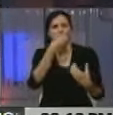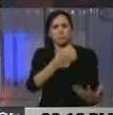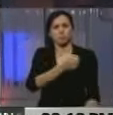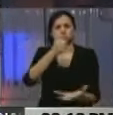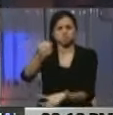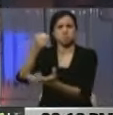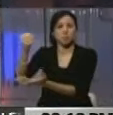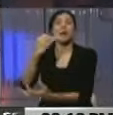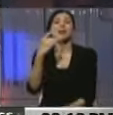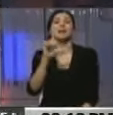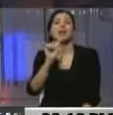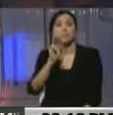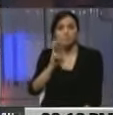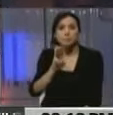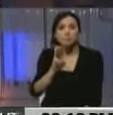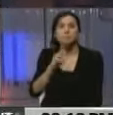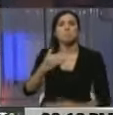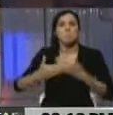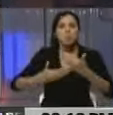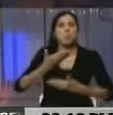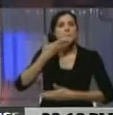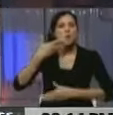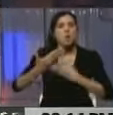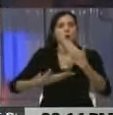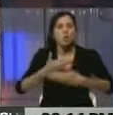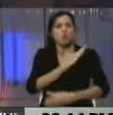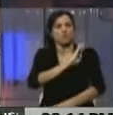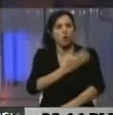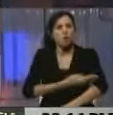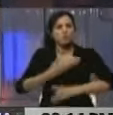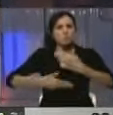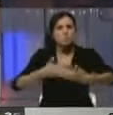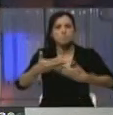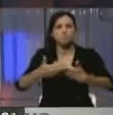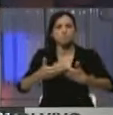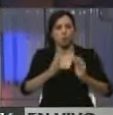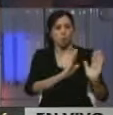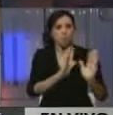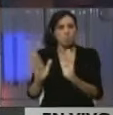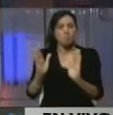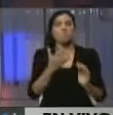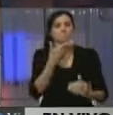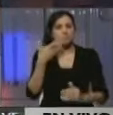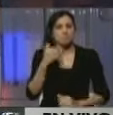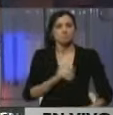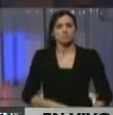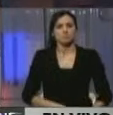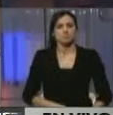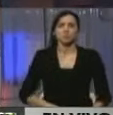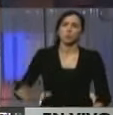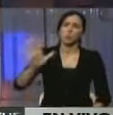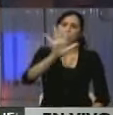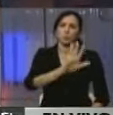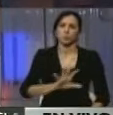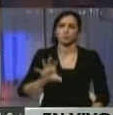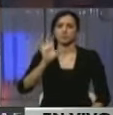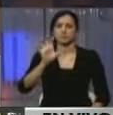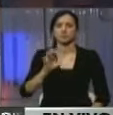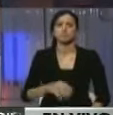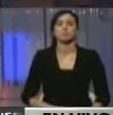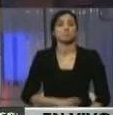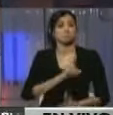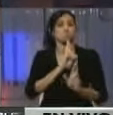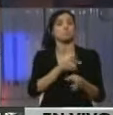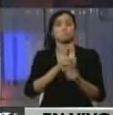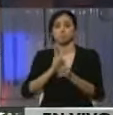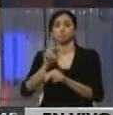CLAP, que se han ido fortaleciendo en lo organizativo, ¿no?, a nivel de todo el país y dando